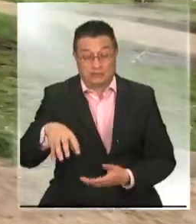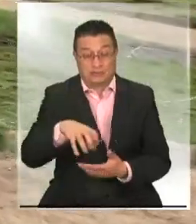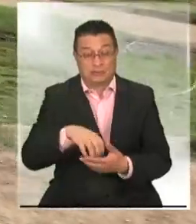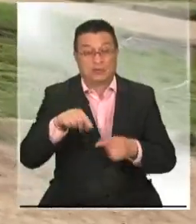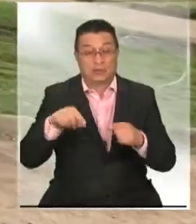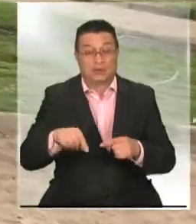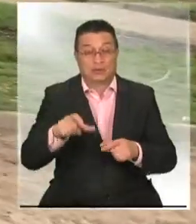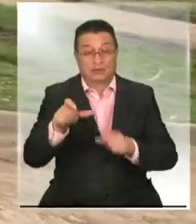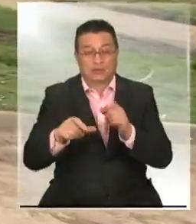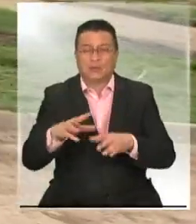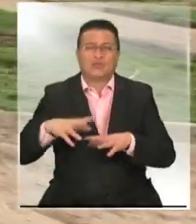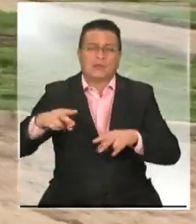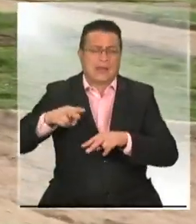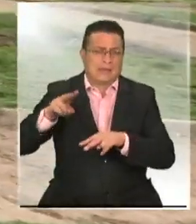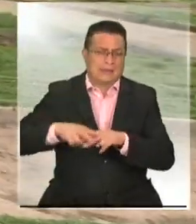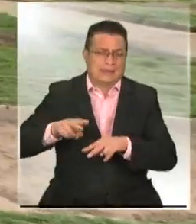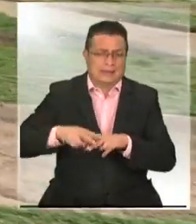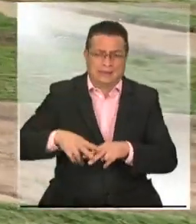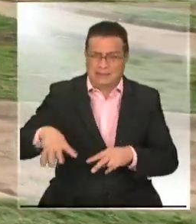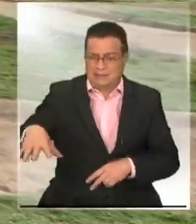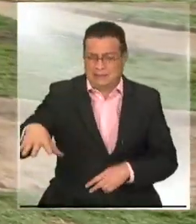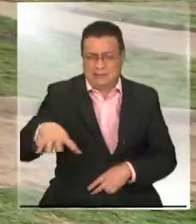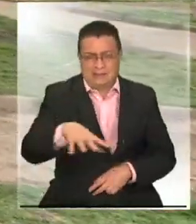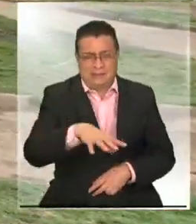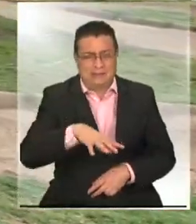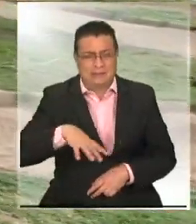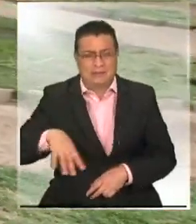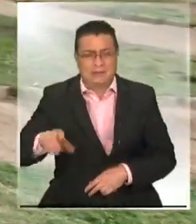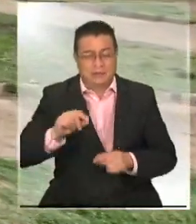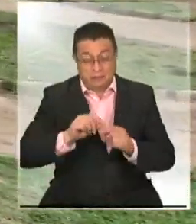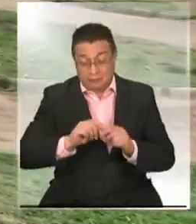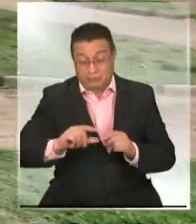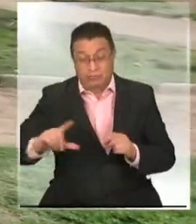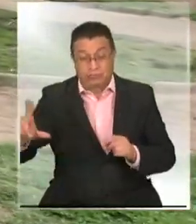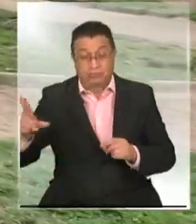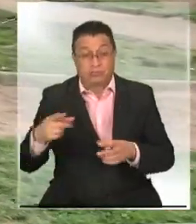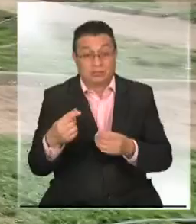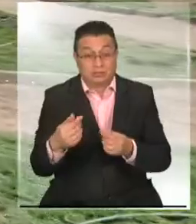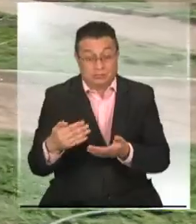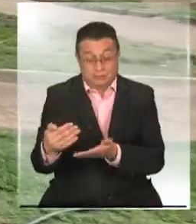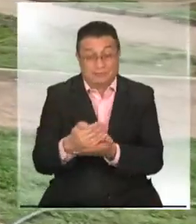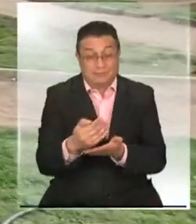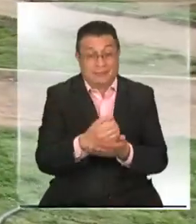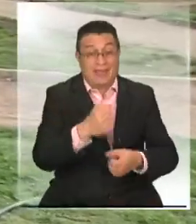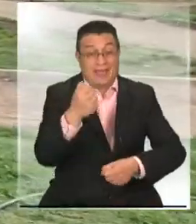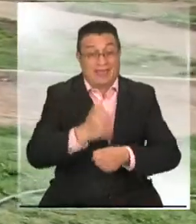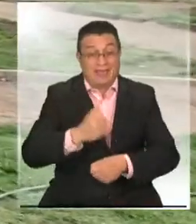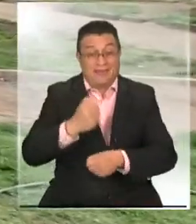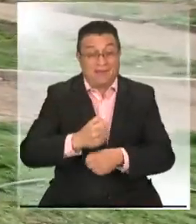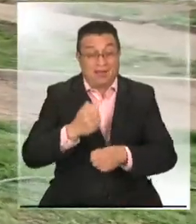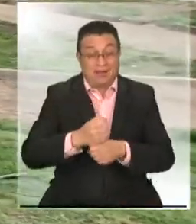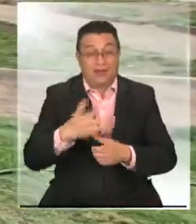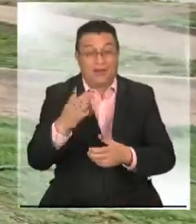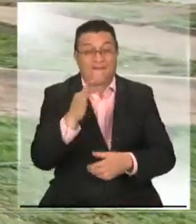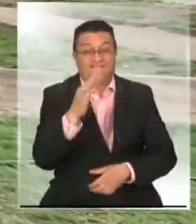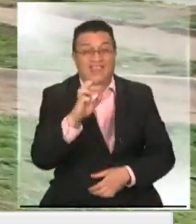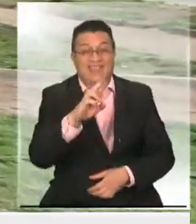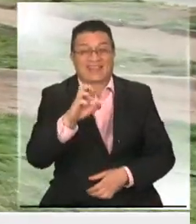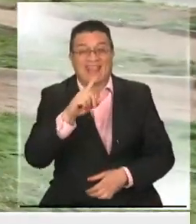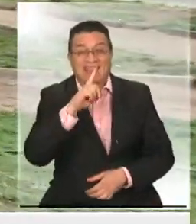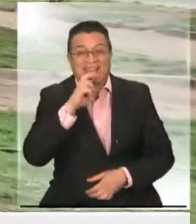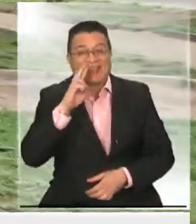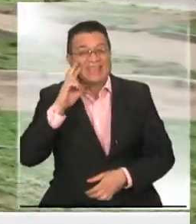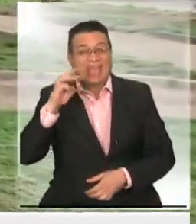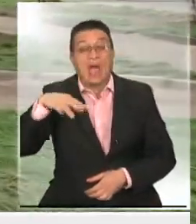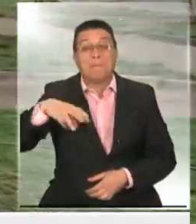Es una población muy antigua. Se crea con los recursos de los trabajadores de la ferretería Montero en los